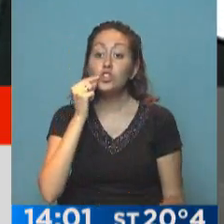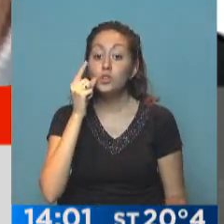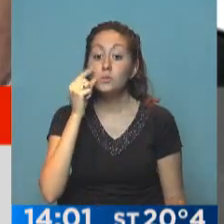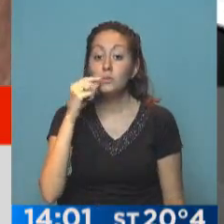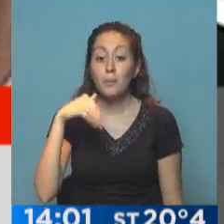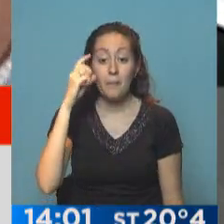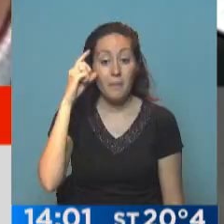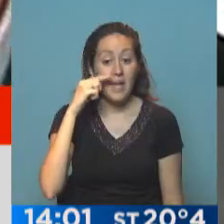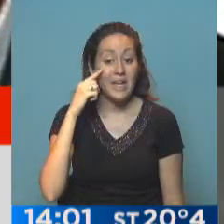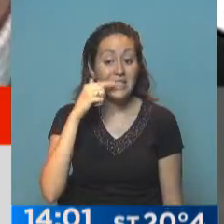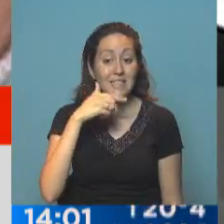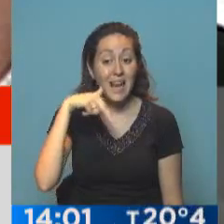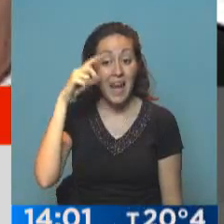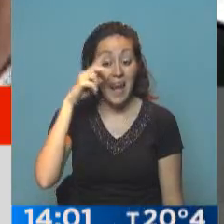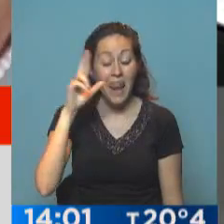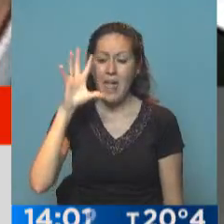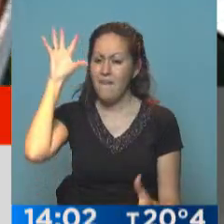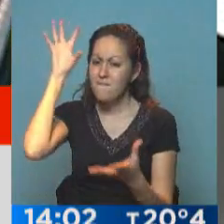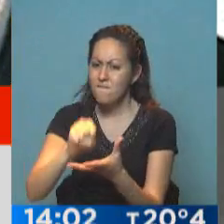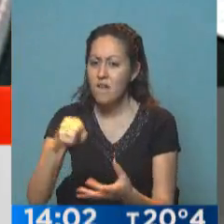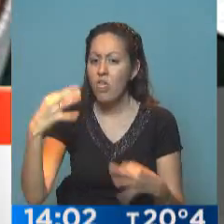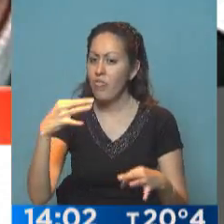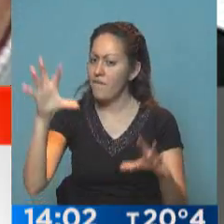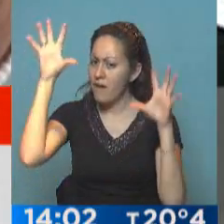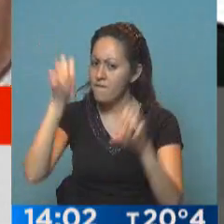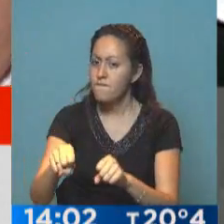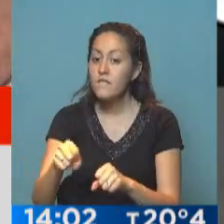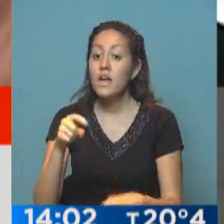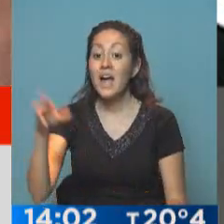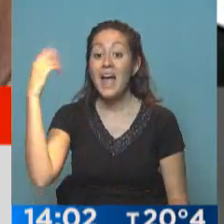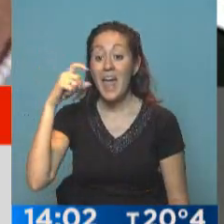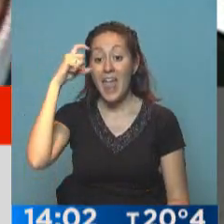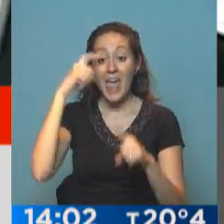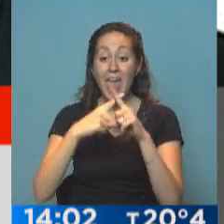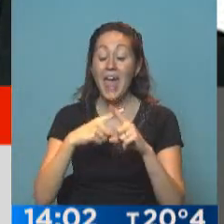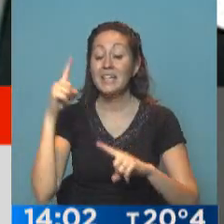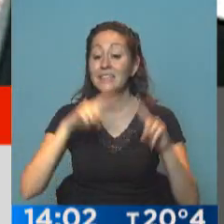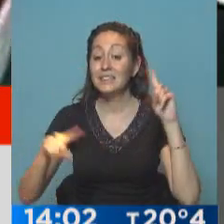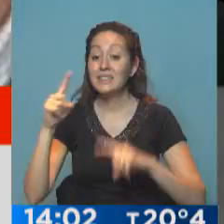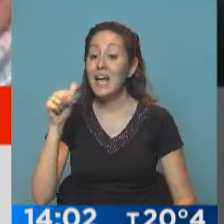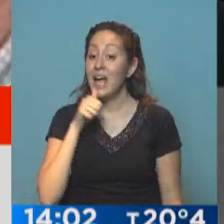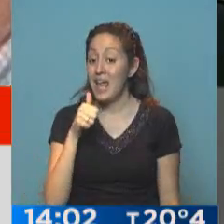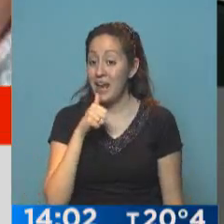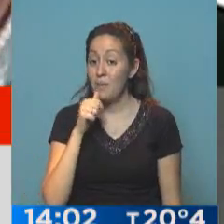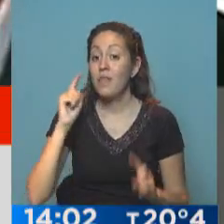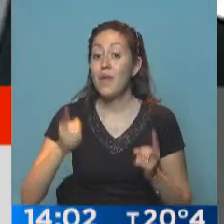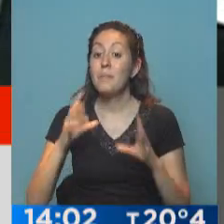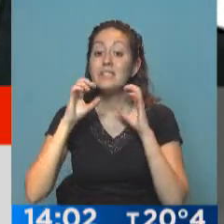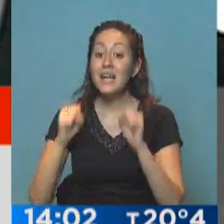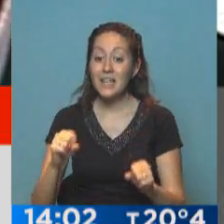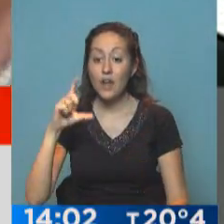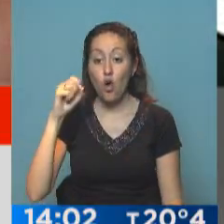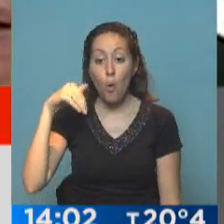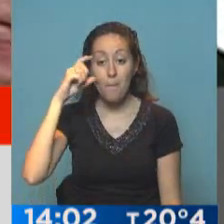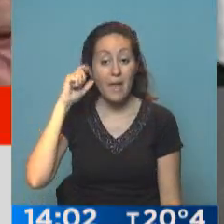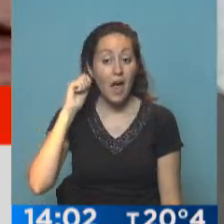Meiner, dirigente del fútbol argentino, histórico dirigente de Quilmes y además secretario general de la Conmebol. El cuarto